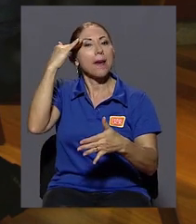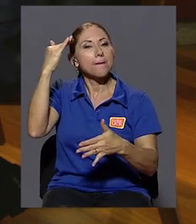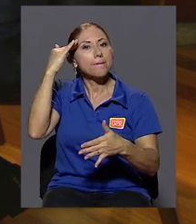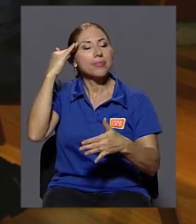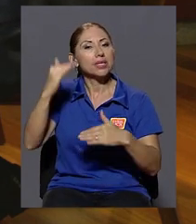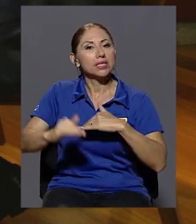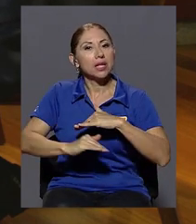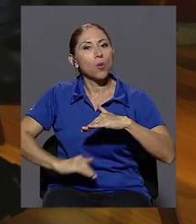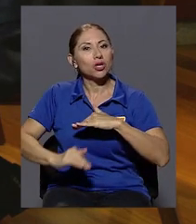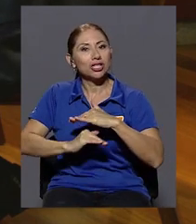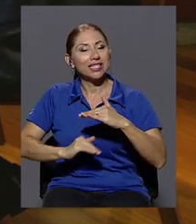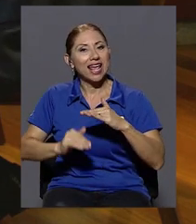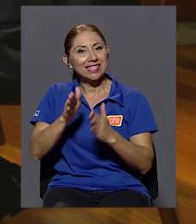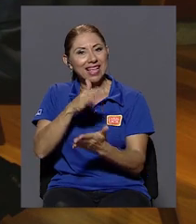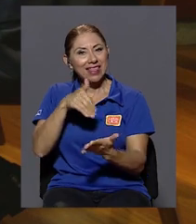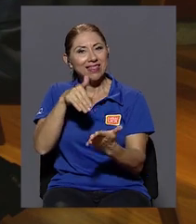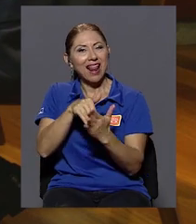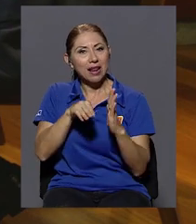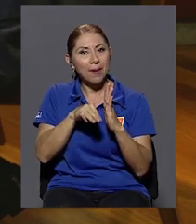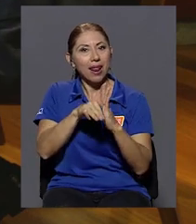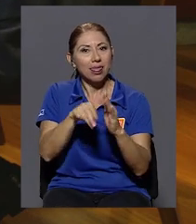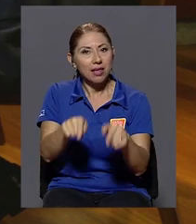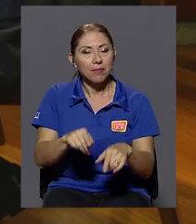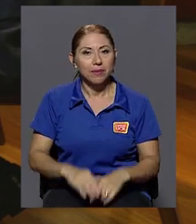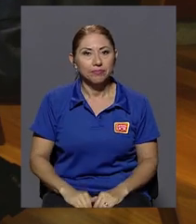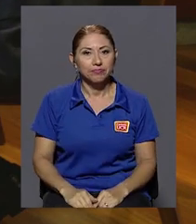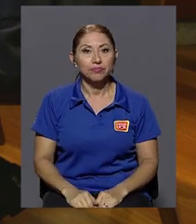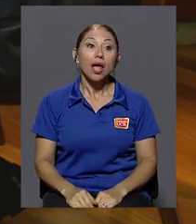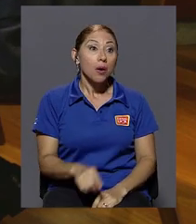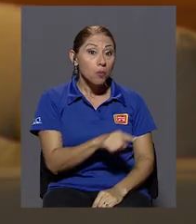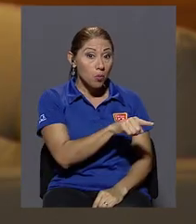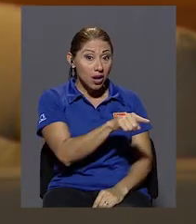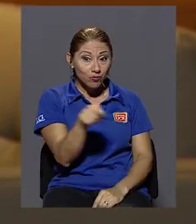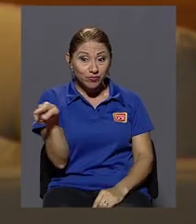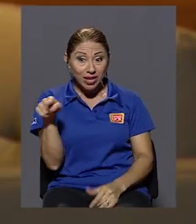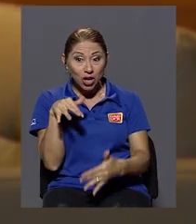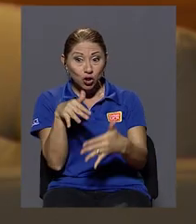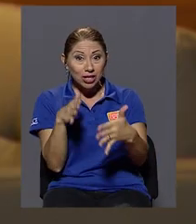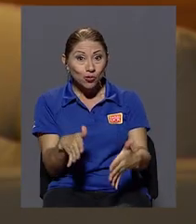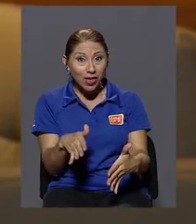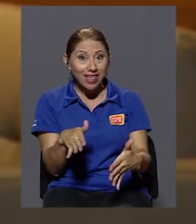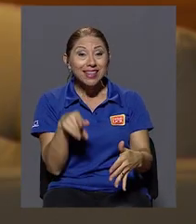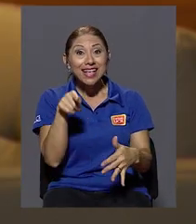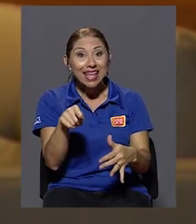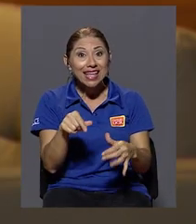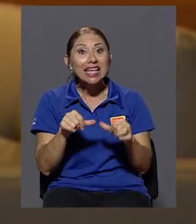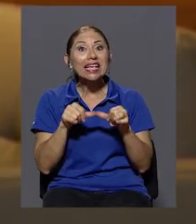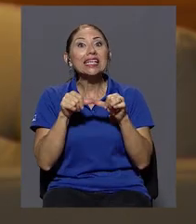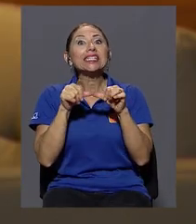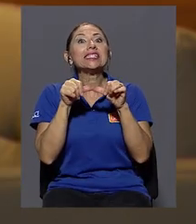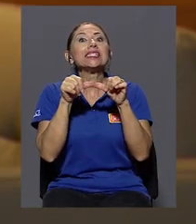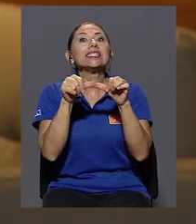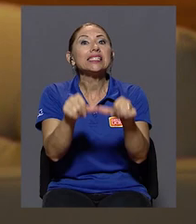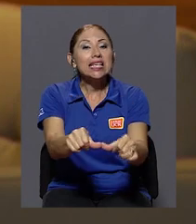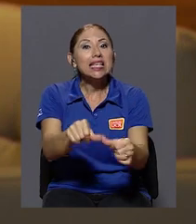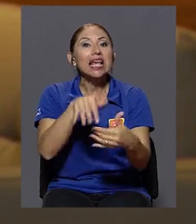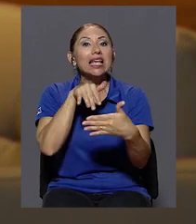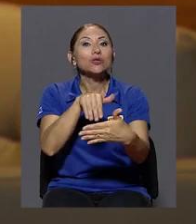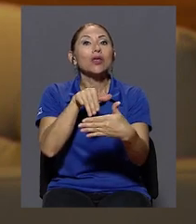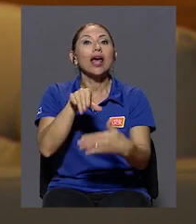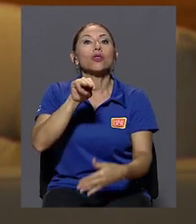central, ¿no? El paradigma. Bueno, los estudiantes de esa facultad siguen estudiando al Marx de